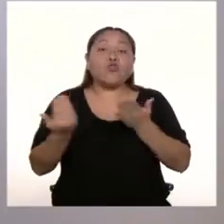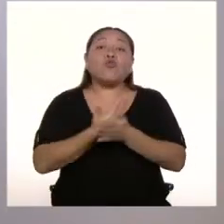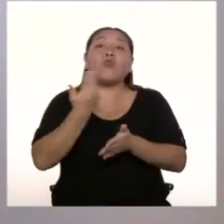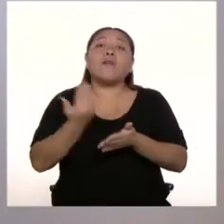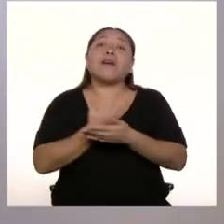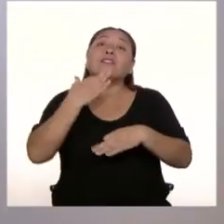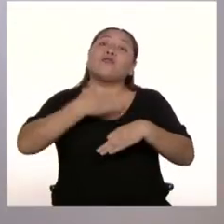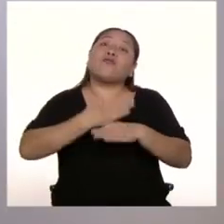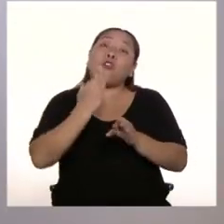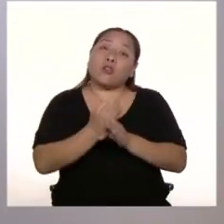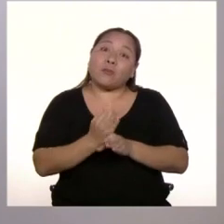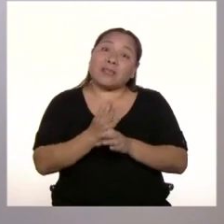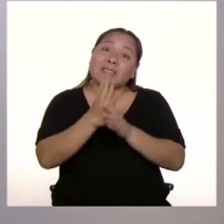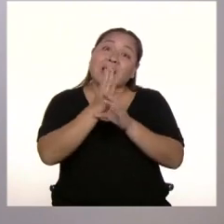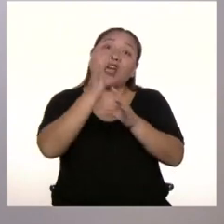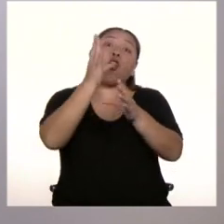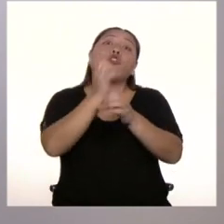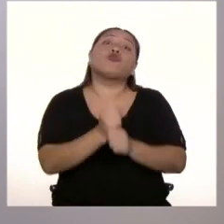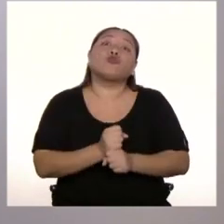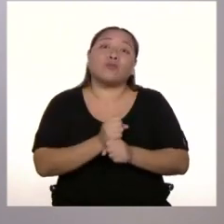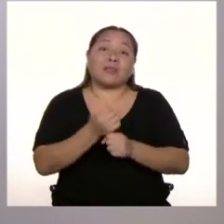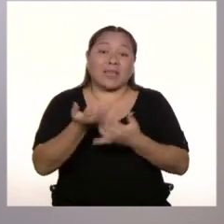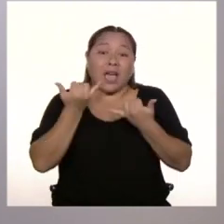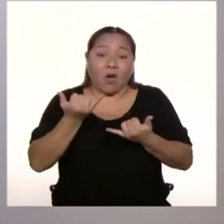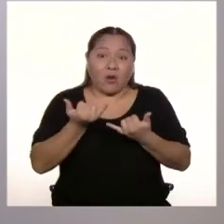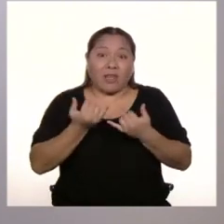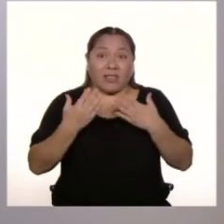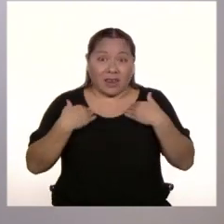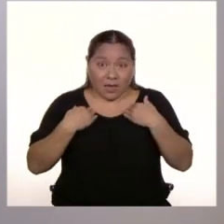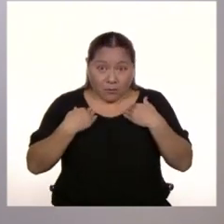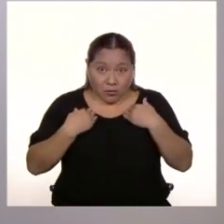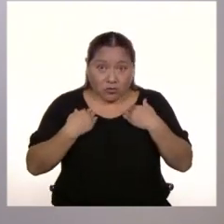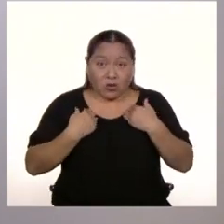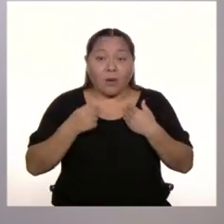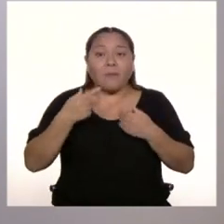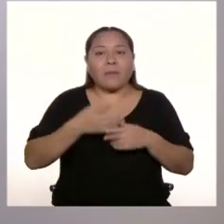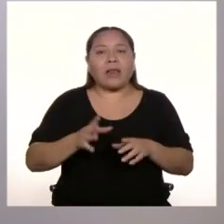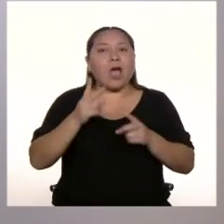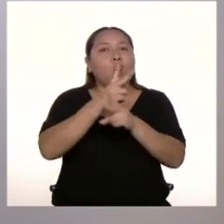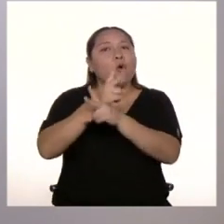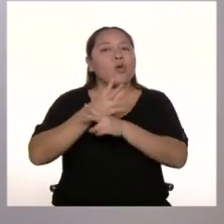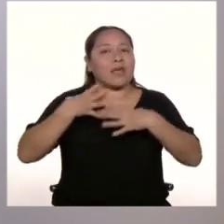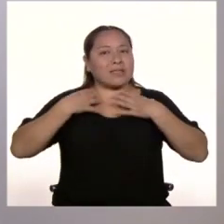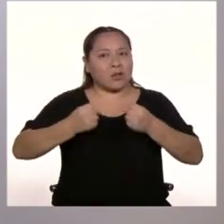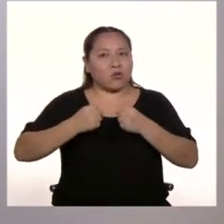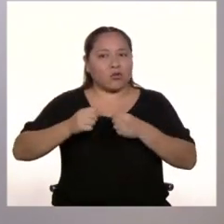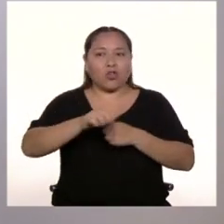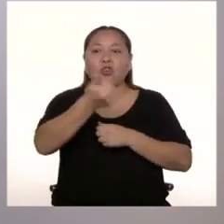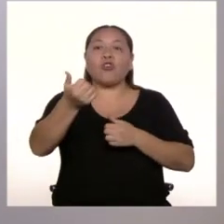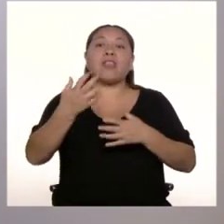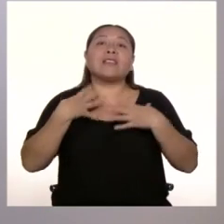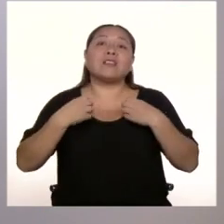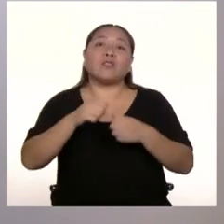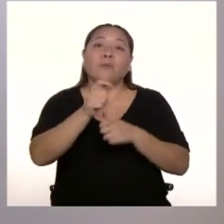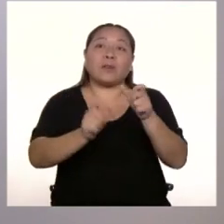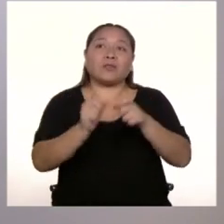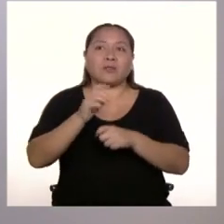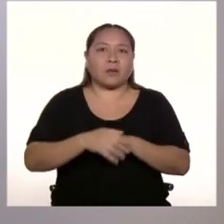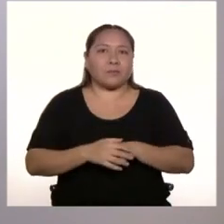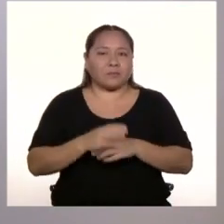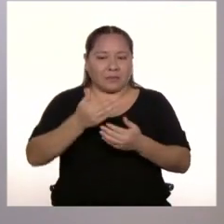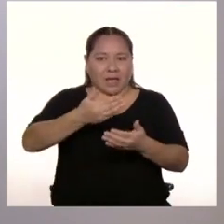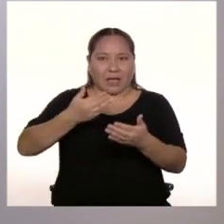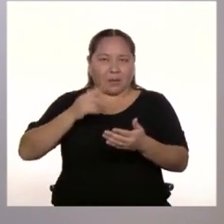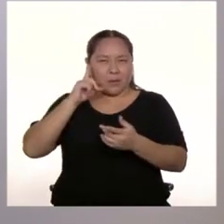para cuidar nuestra salud y la de los demás. ¿Qué tal ese reto? Pero antes preguntémonos, ¿qué es el rap?